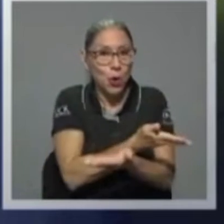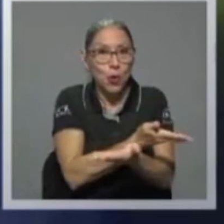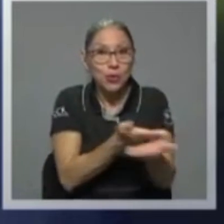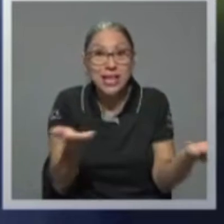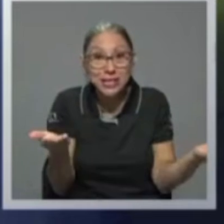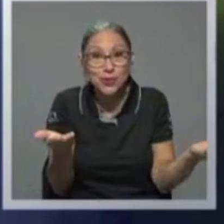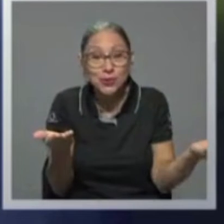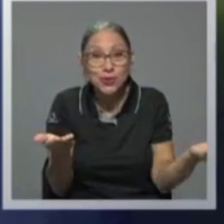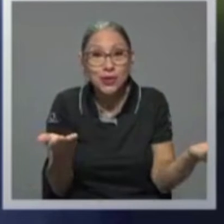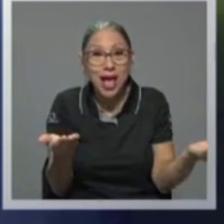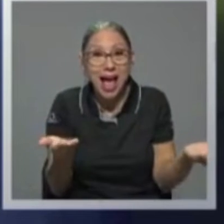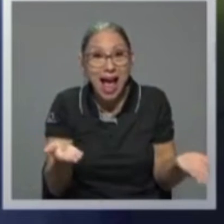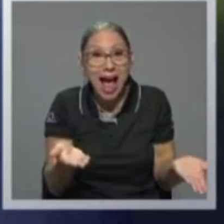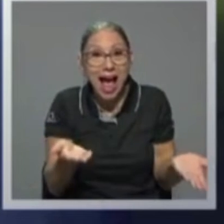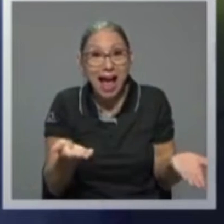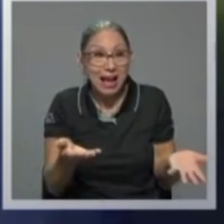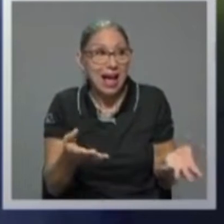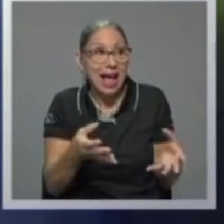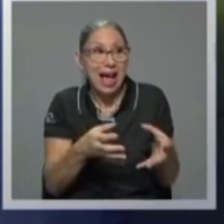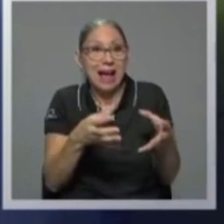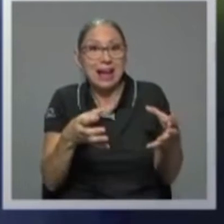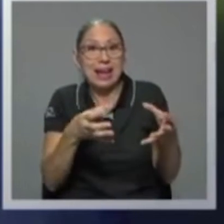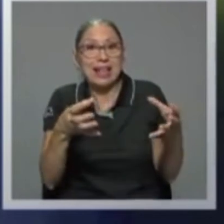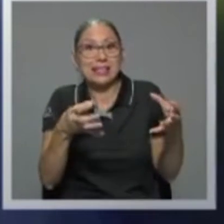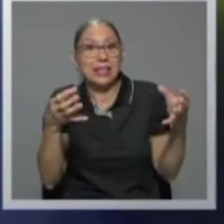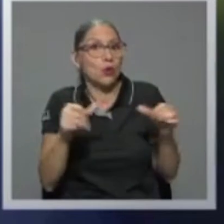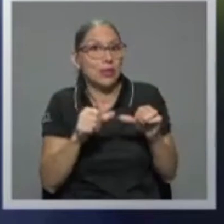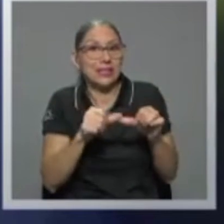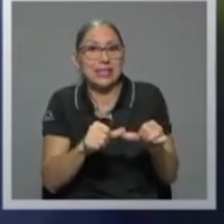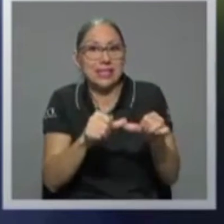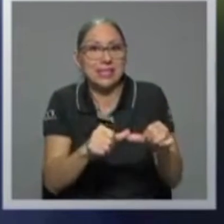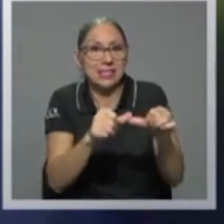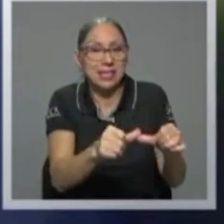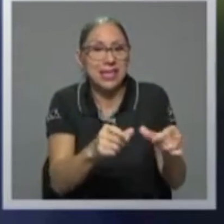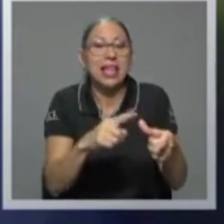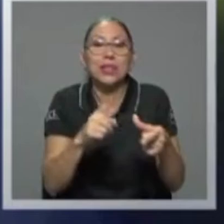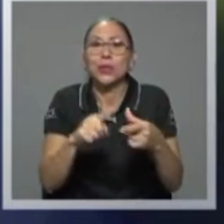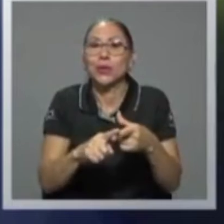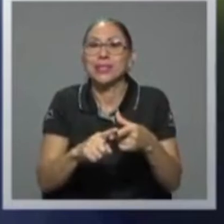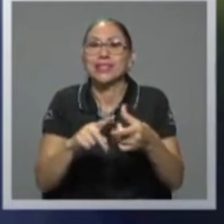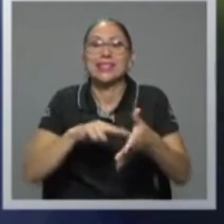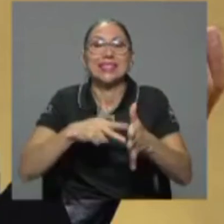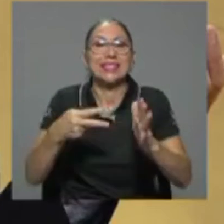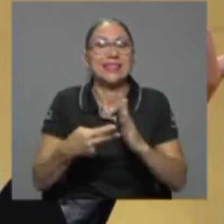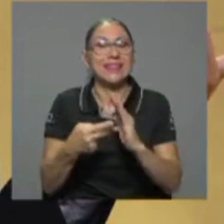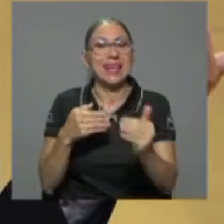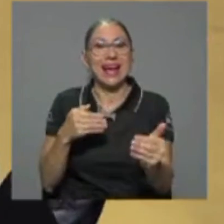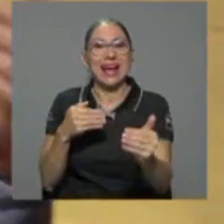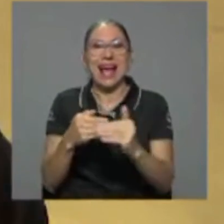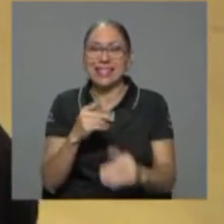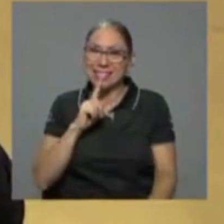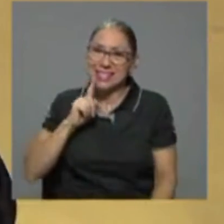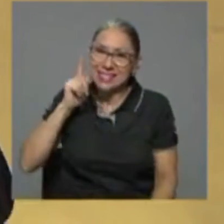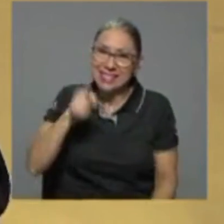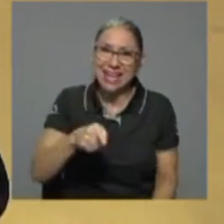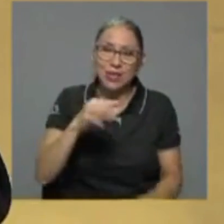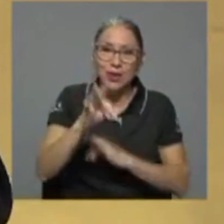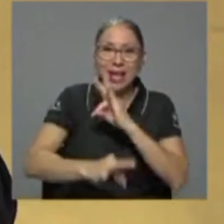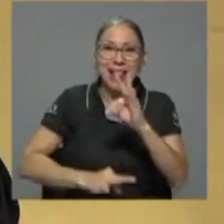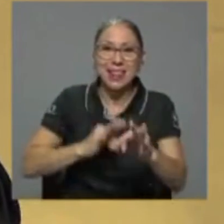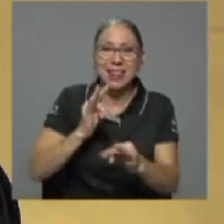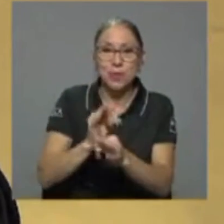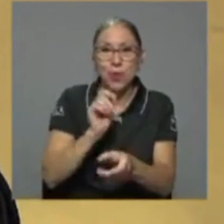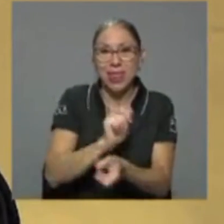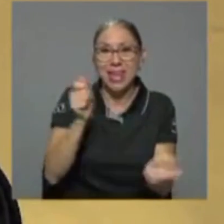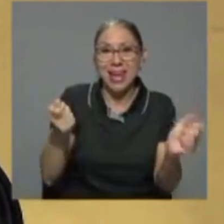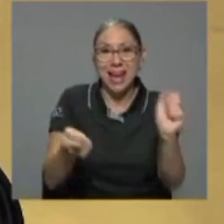han crecido, sino que posiblemente siguen creciendo, con lo cual es casi cierto que el tipo de cambio